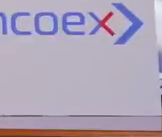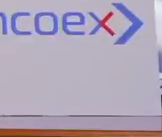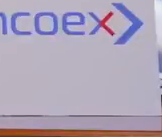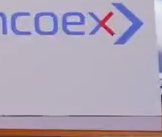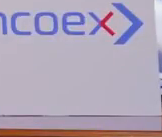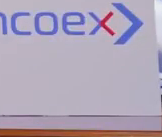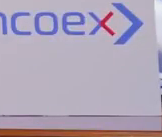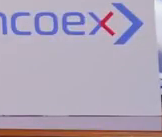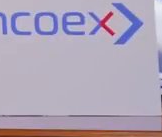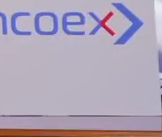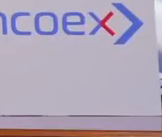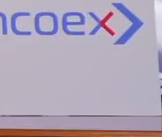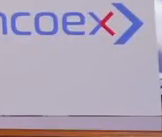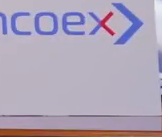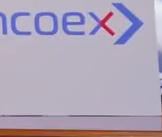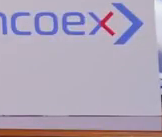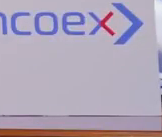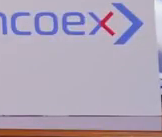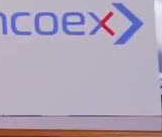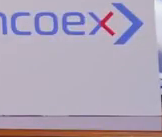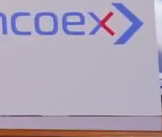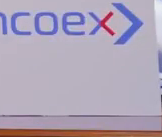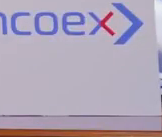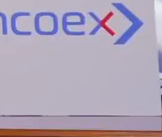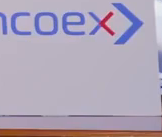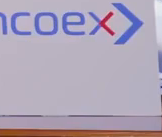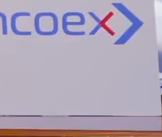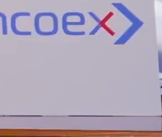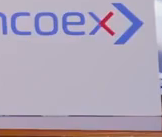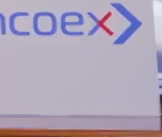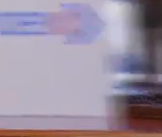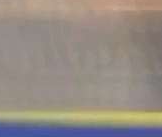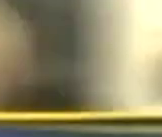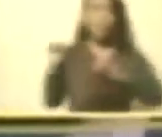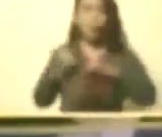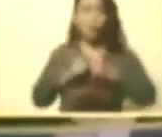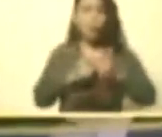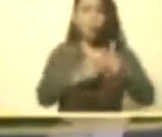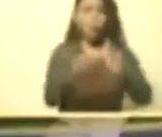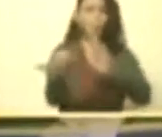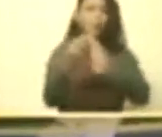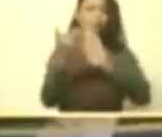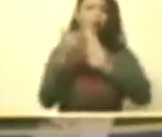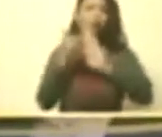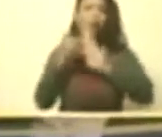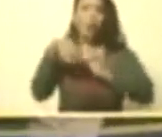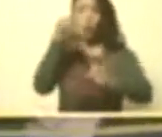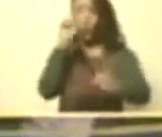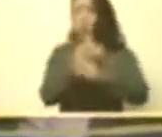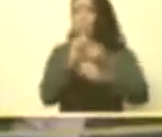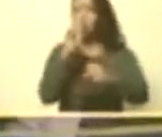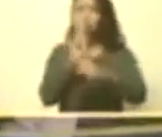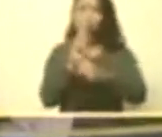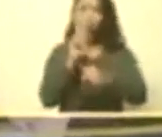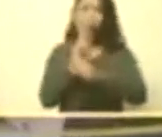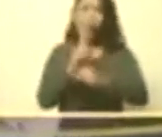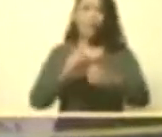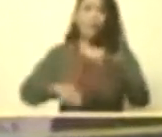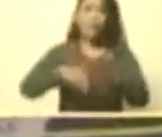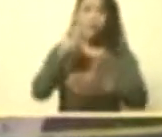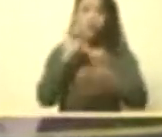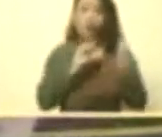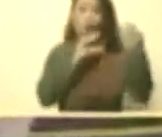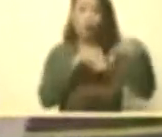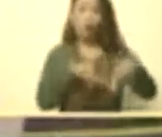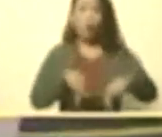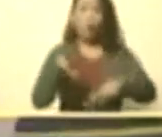de dólares que estaban retenidos en bancos de Estados Unidos y Europa. Es algo único que se haya firmado un acuerdo